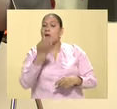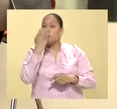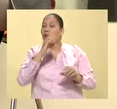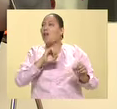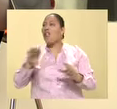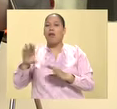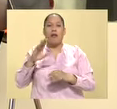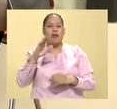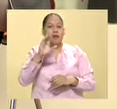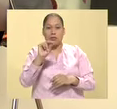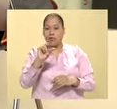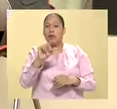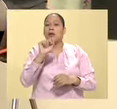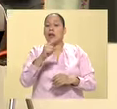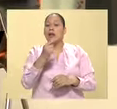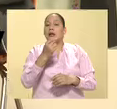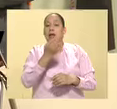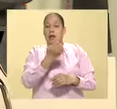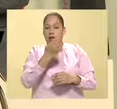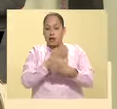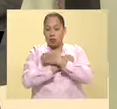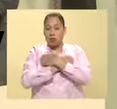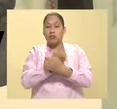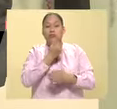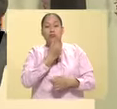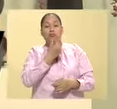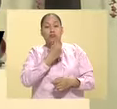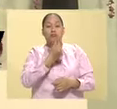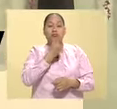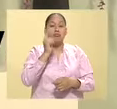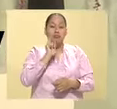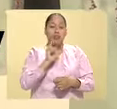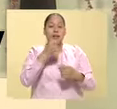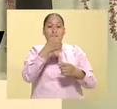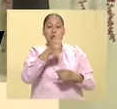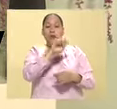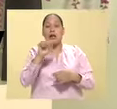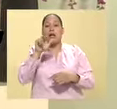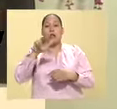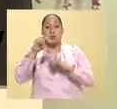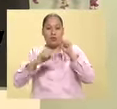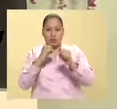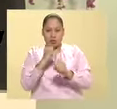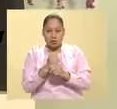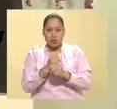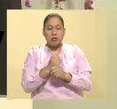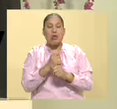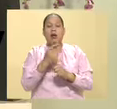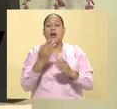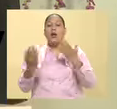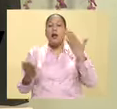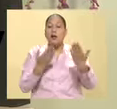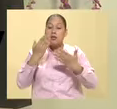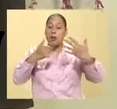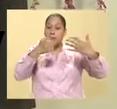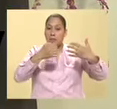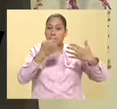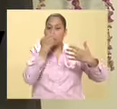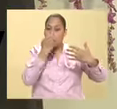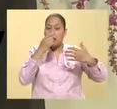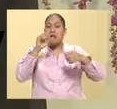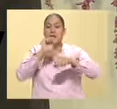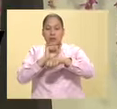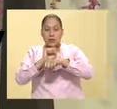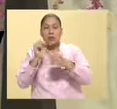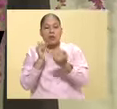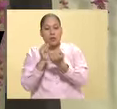escuela, ya que la educación de los niños y las niñas de 6 hasta 18 años que estudien la primaria, secundaria